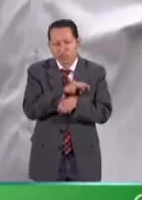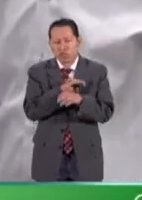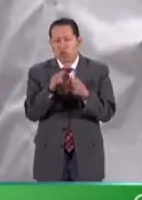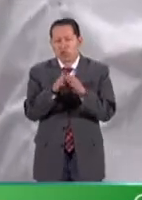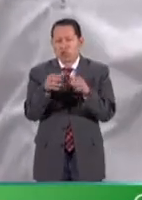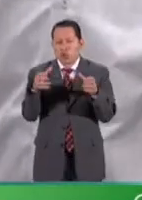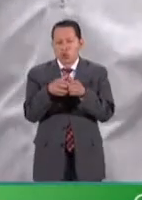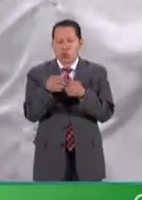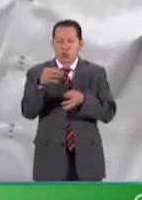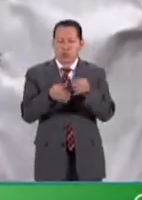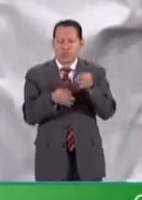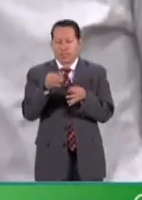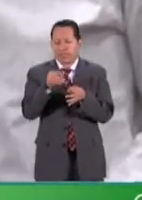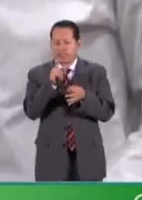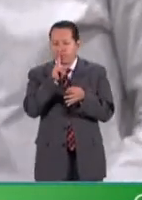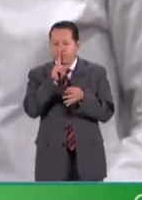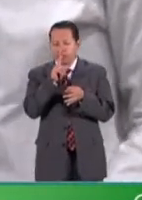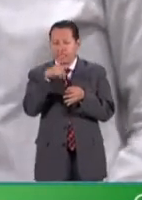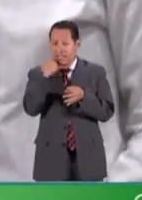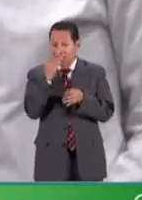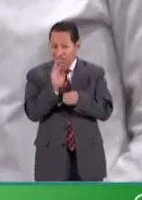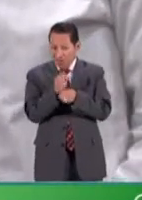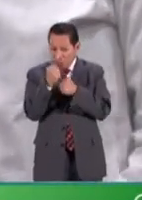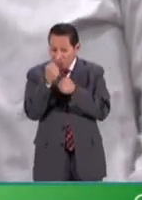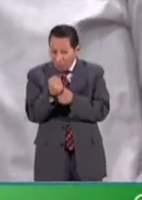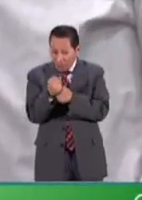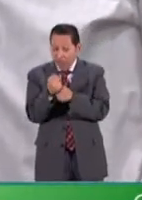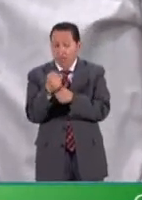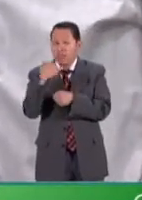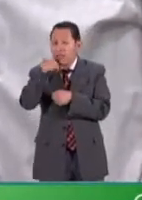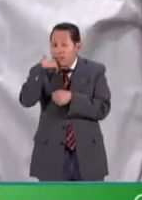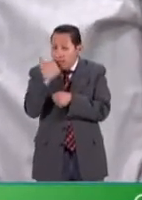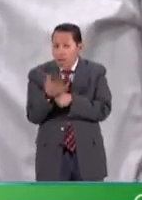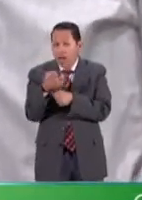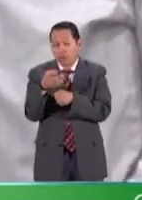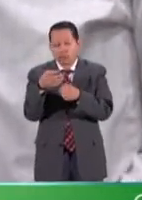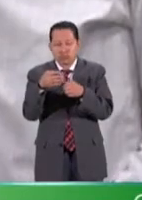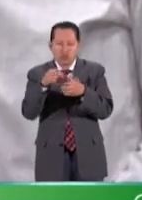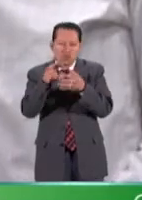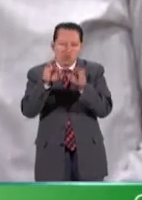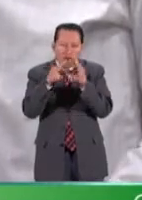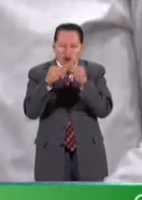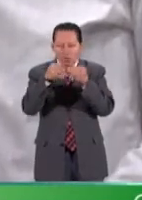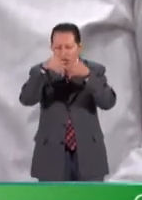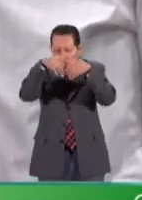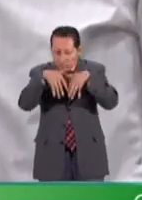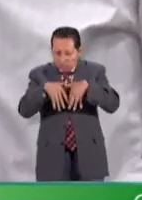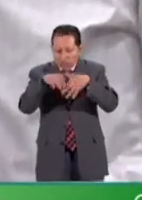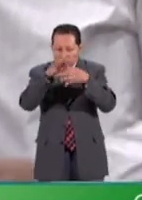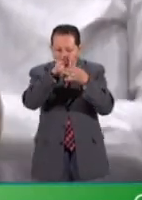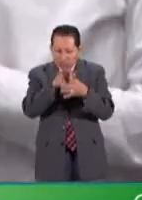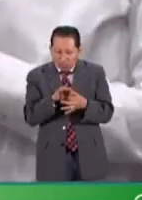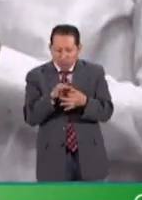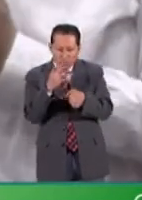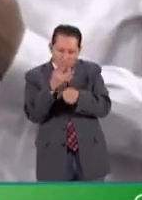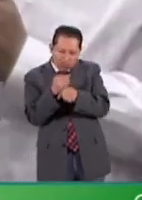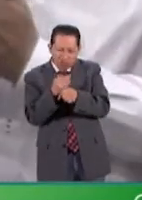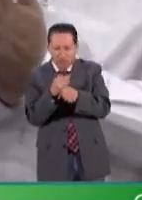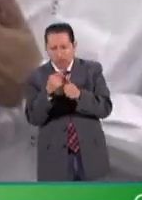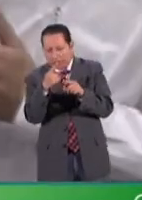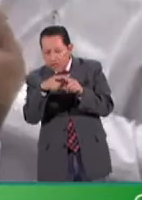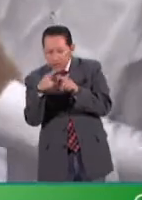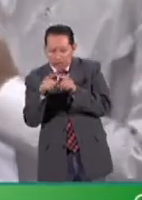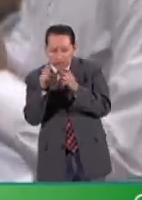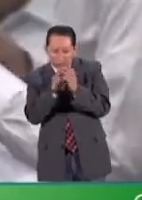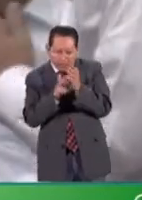del poder judicial para hacerlo más fuerte, para replantear su estructura, para atender sus insuficiencias. No